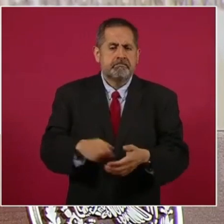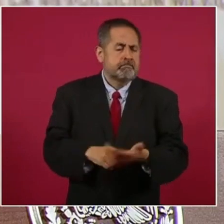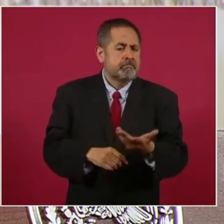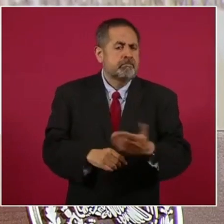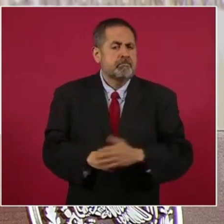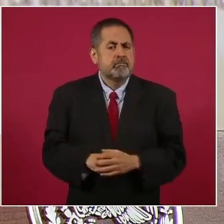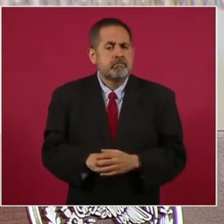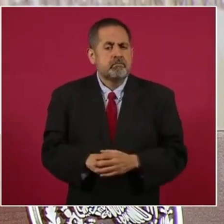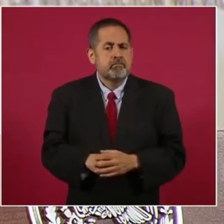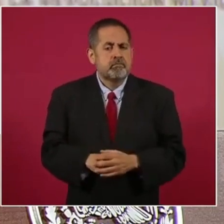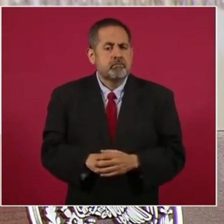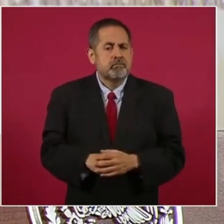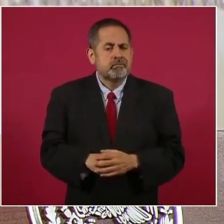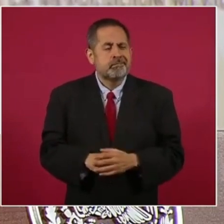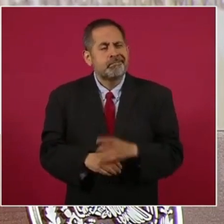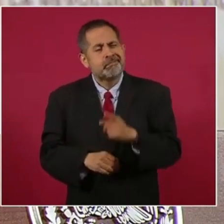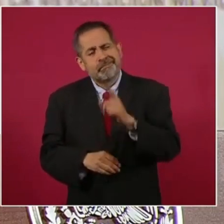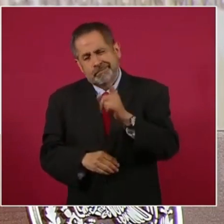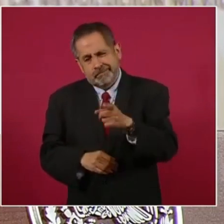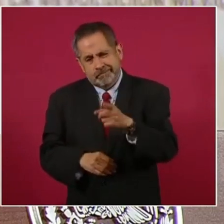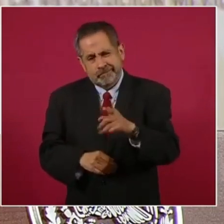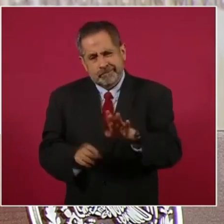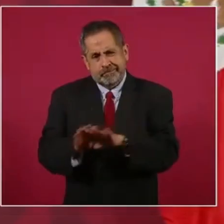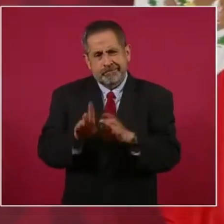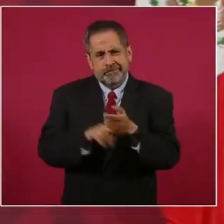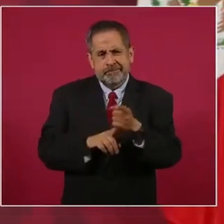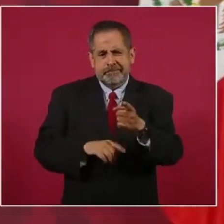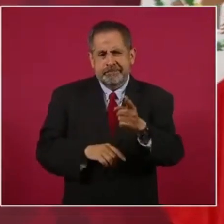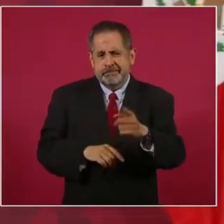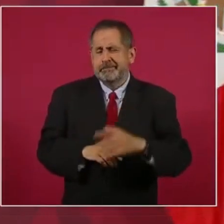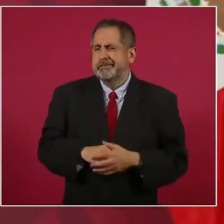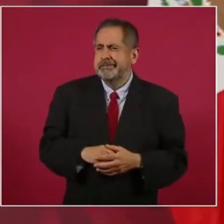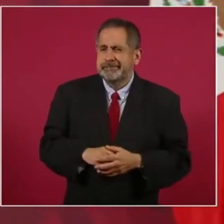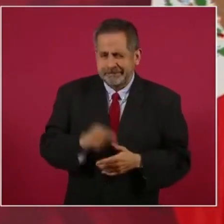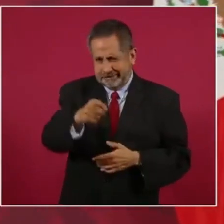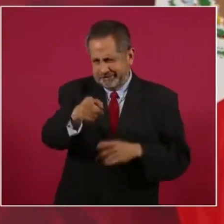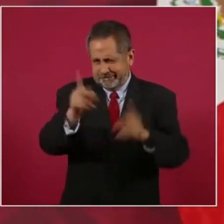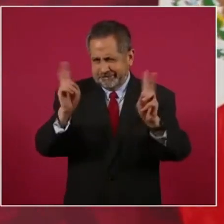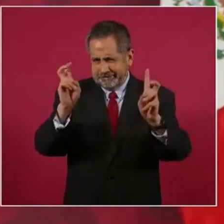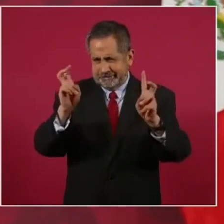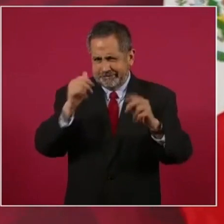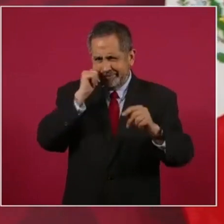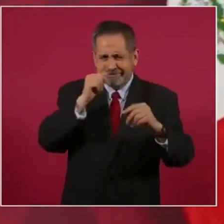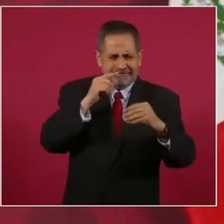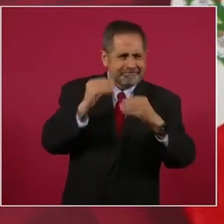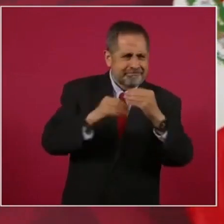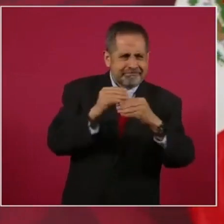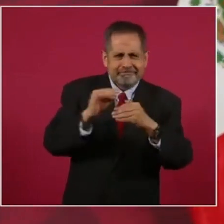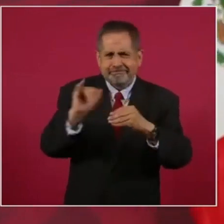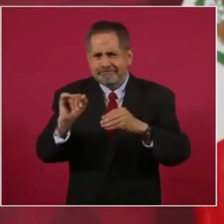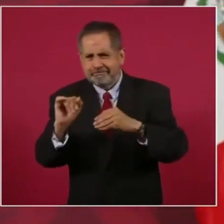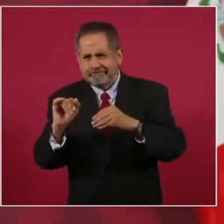Y es un asunto que siempre genera polémica